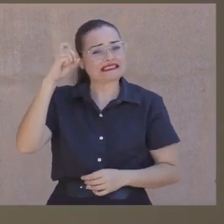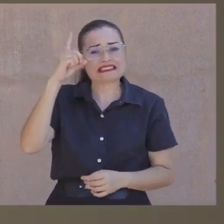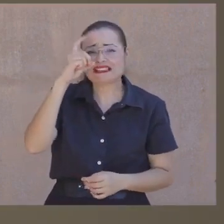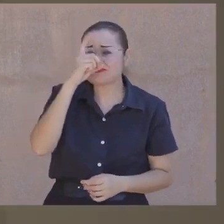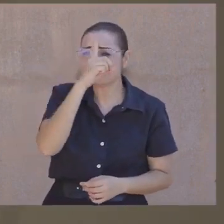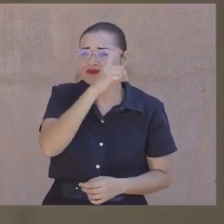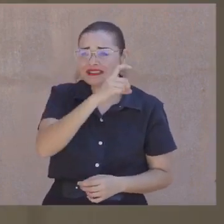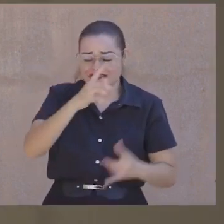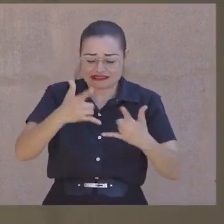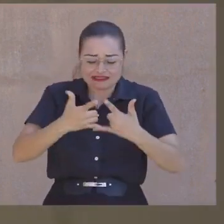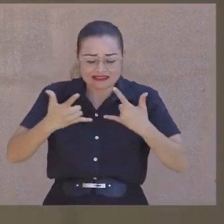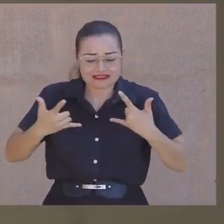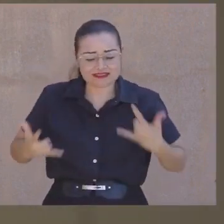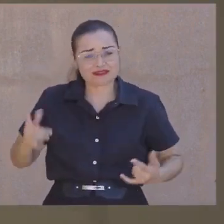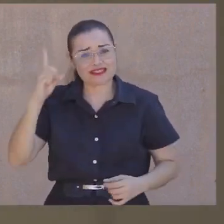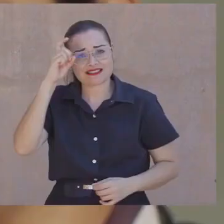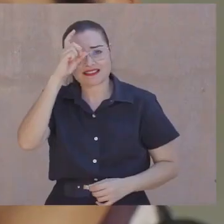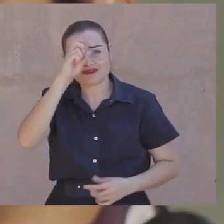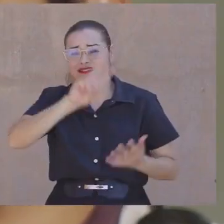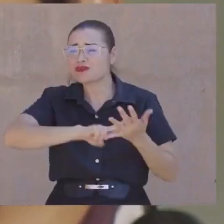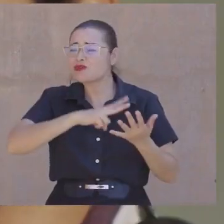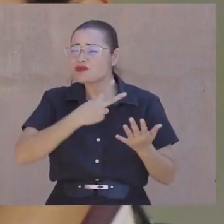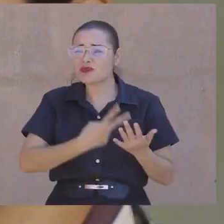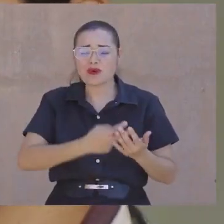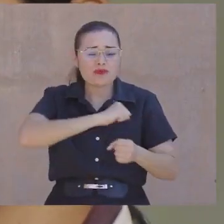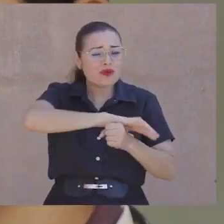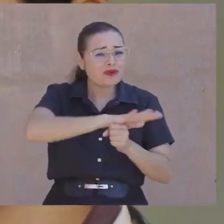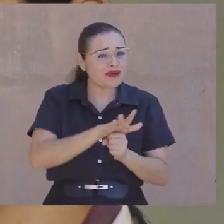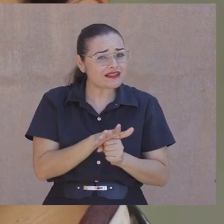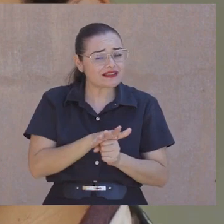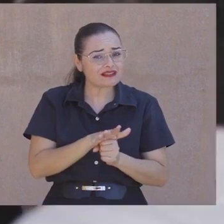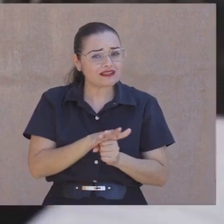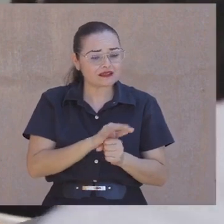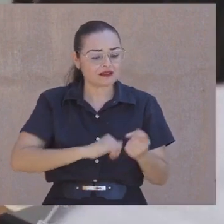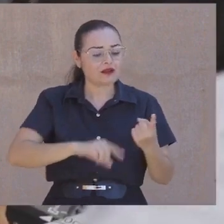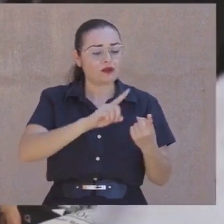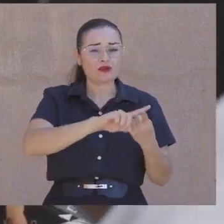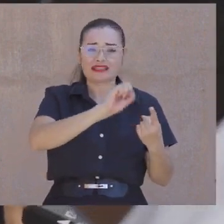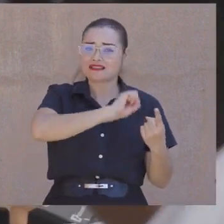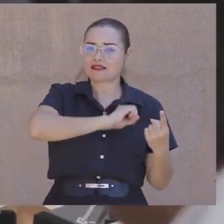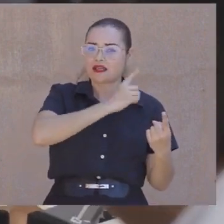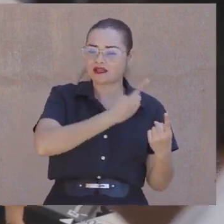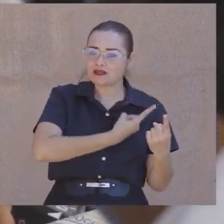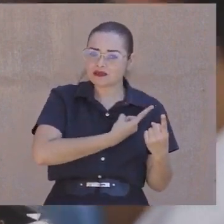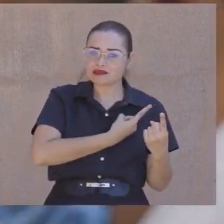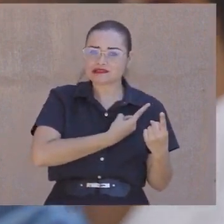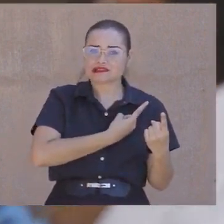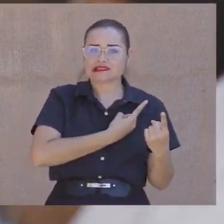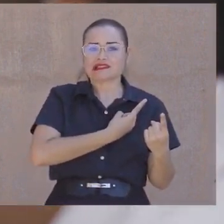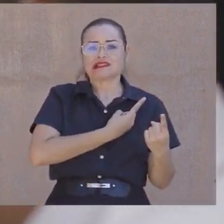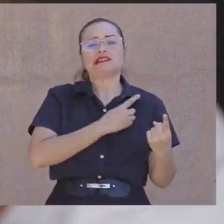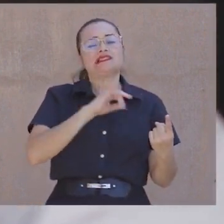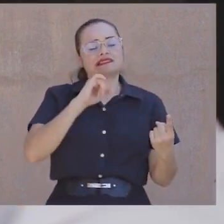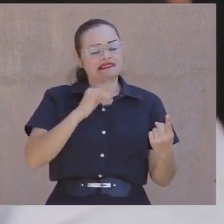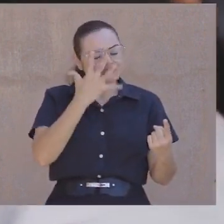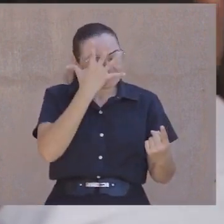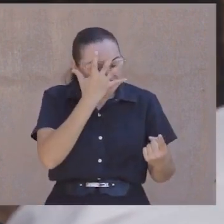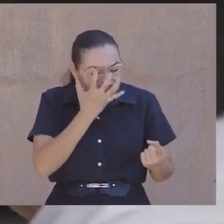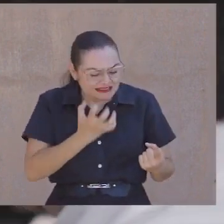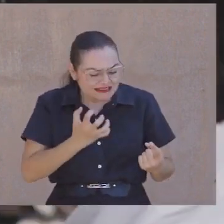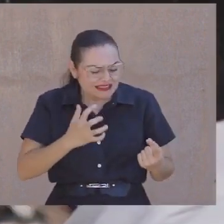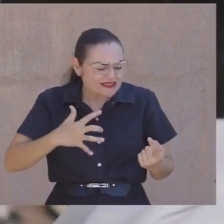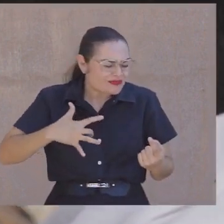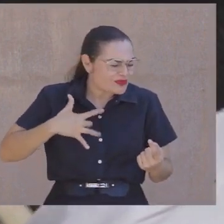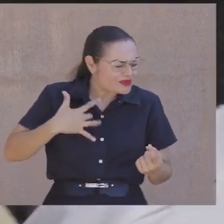mayores retos en nuestra historia moderna una doble crisis nos aqueja la sanitaria que ha generado dolor y tristeza